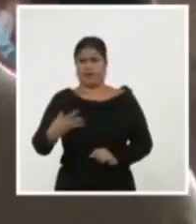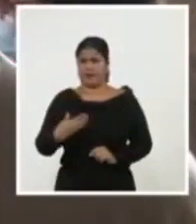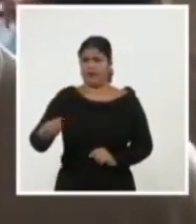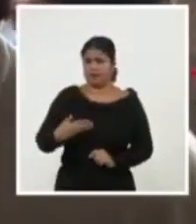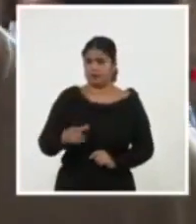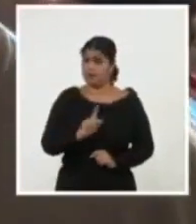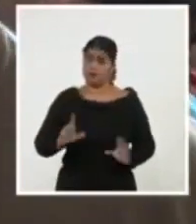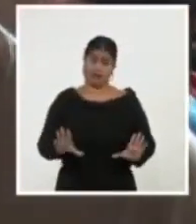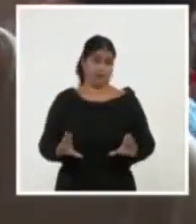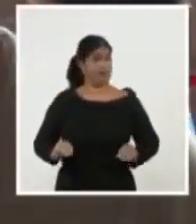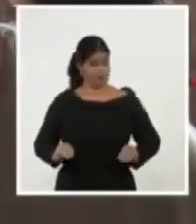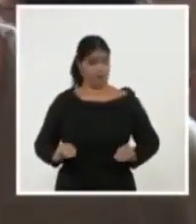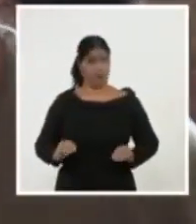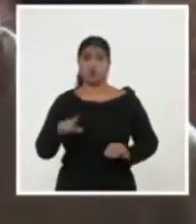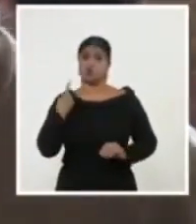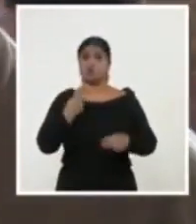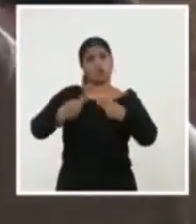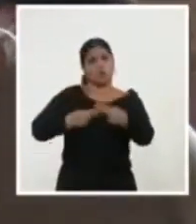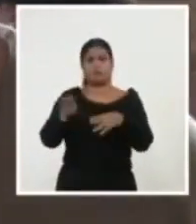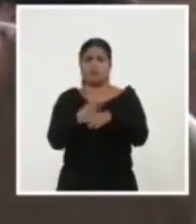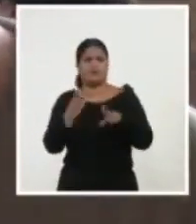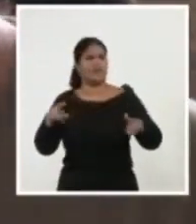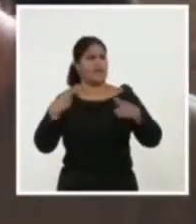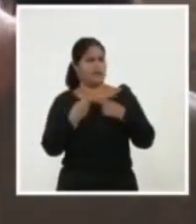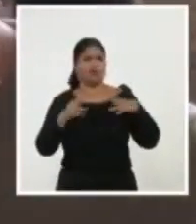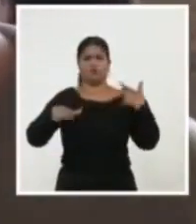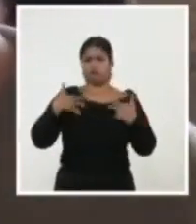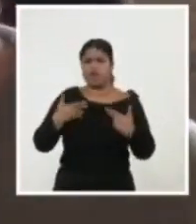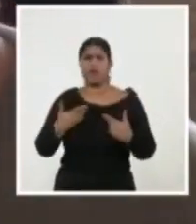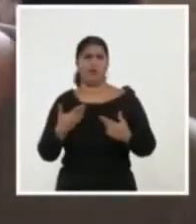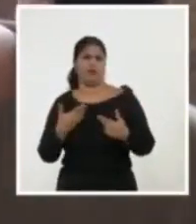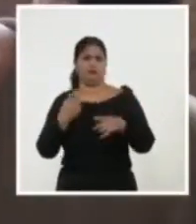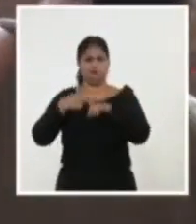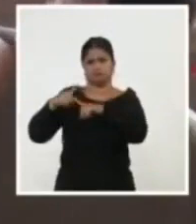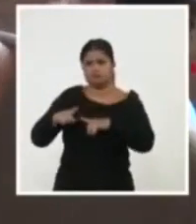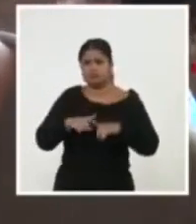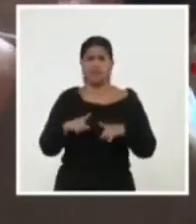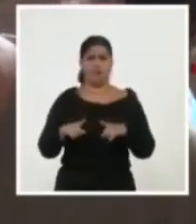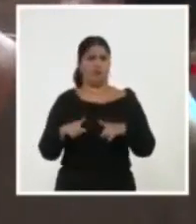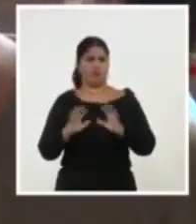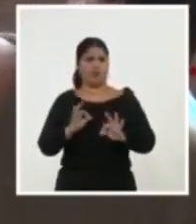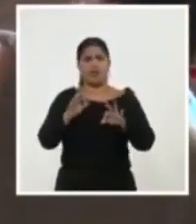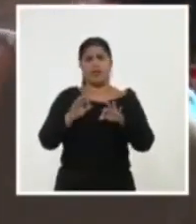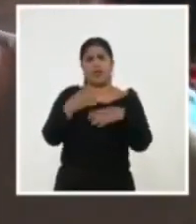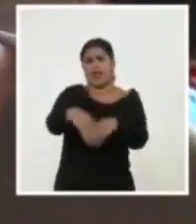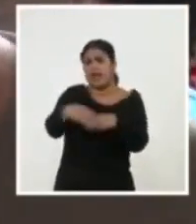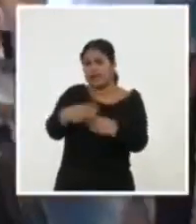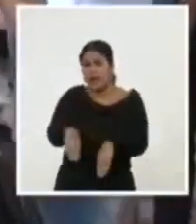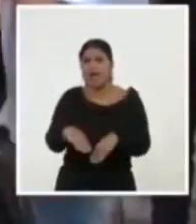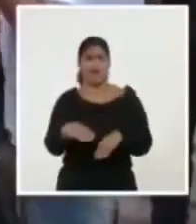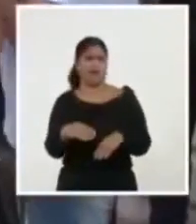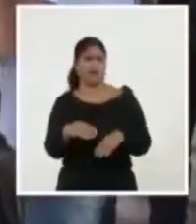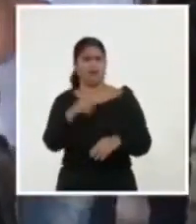aquí, con discursos, con intervenciones artísticas, con juegos gigantes en las calles, con performance, con presentaciones de